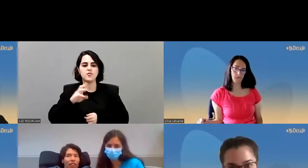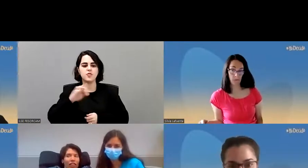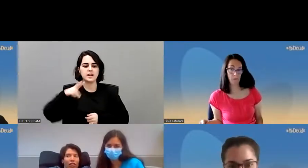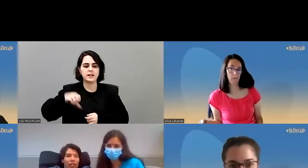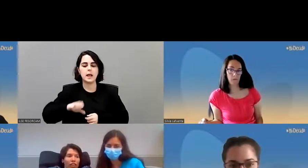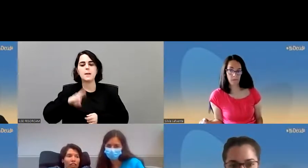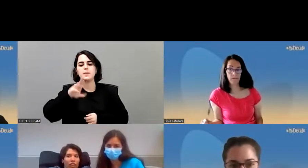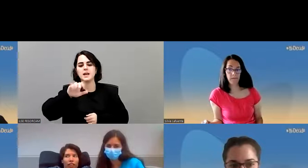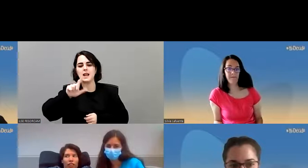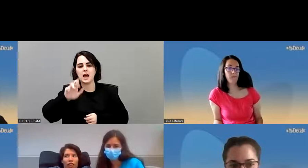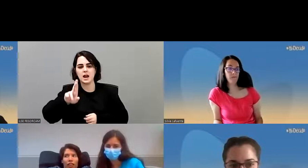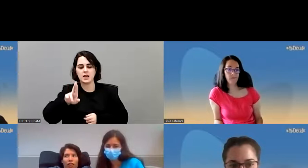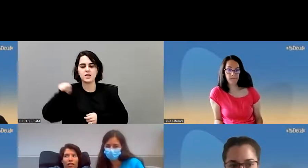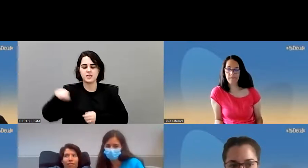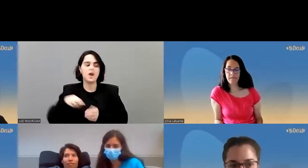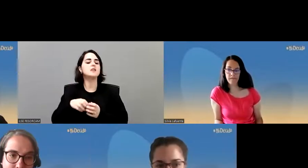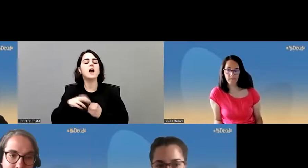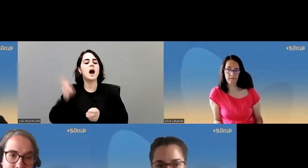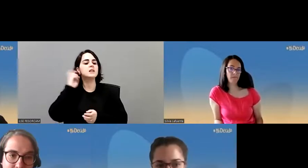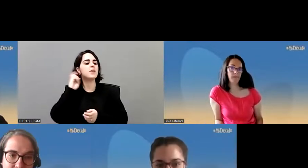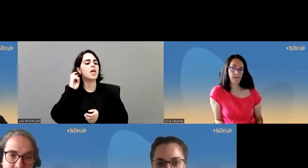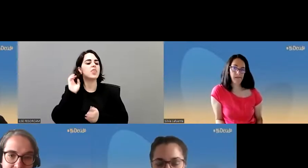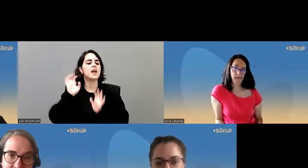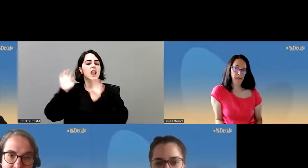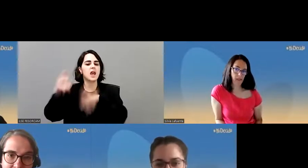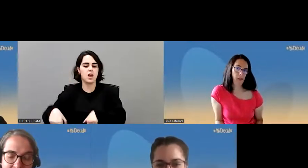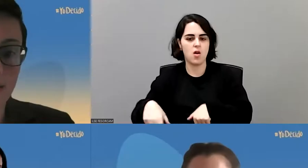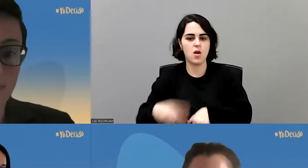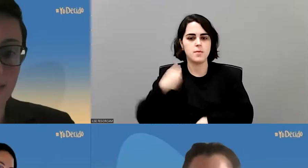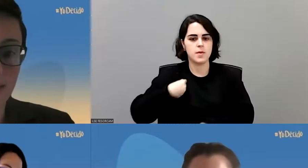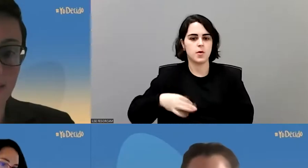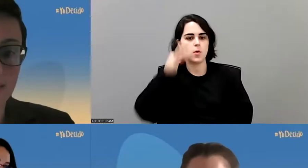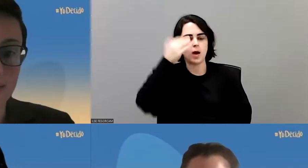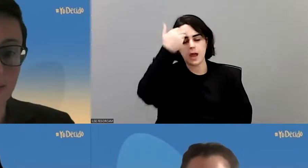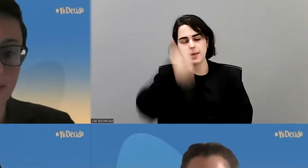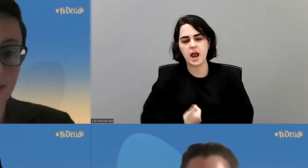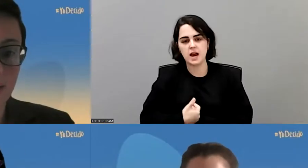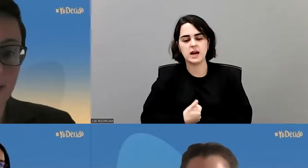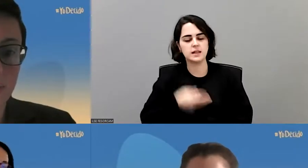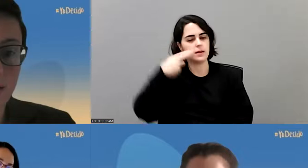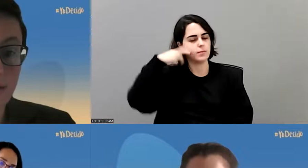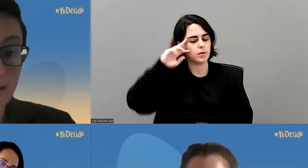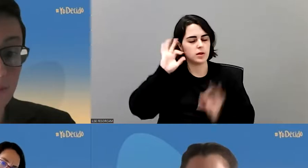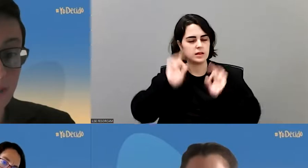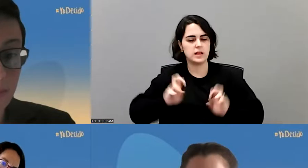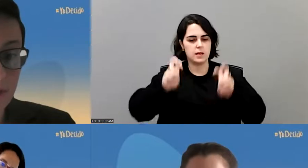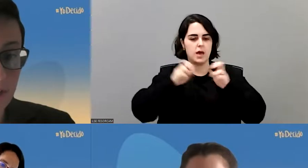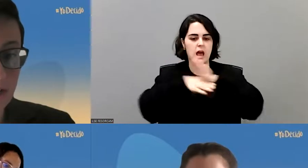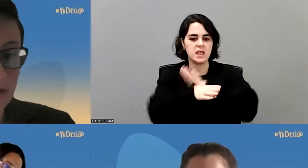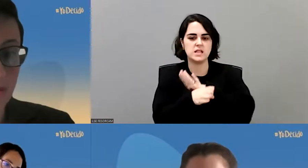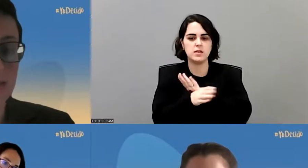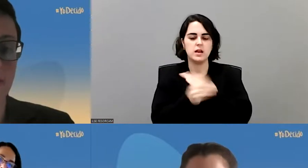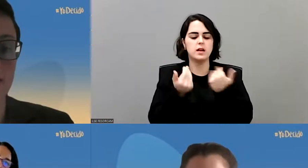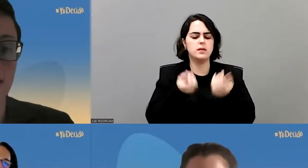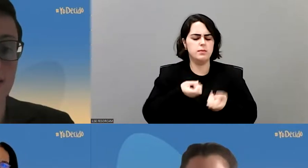Silvia viene de Aspace León y como mujer con parálisis cerebral, experta en accesibilidad, nos va a hablar en primera